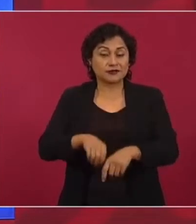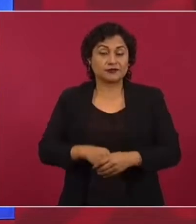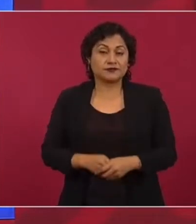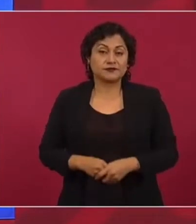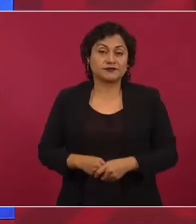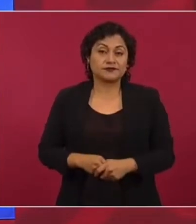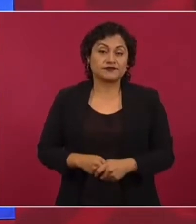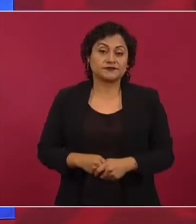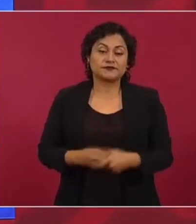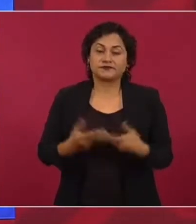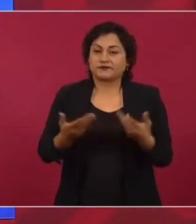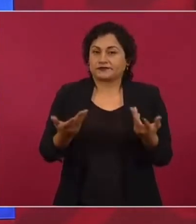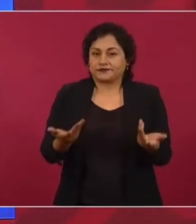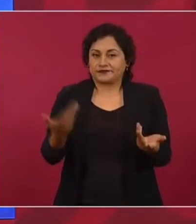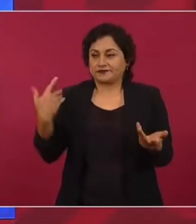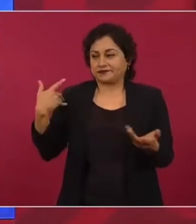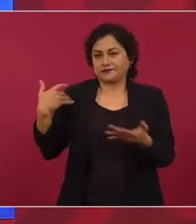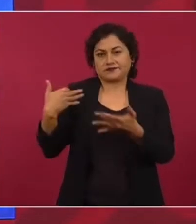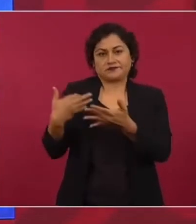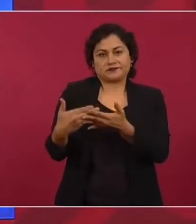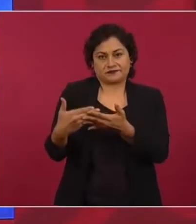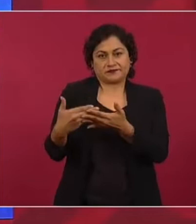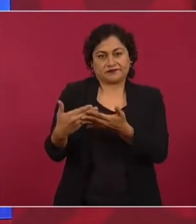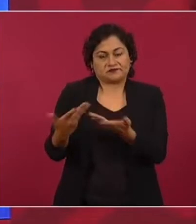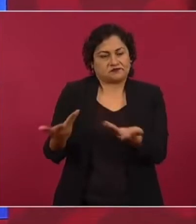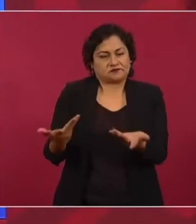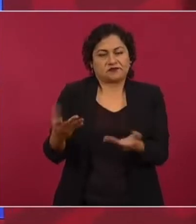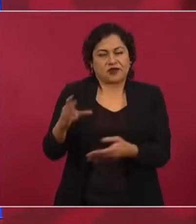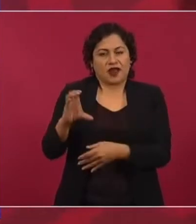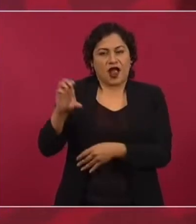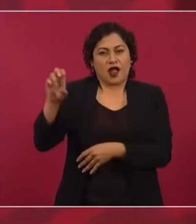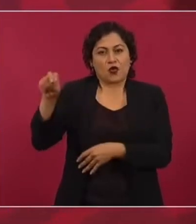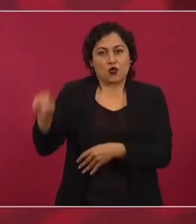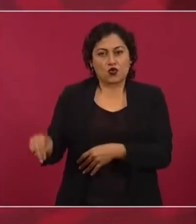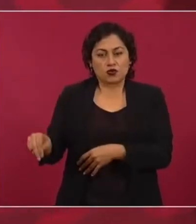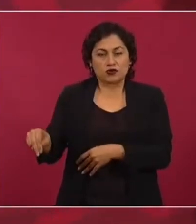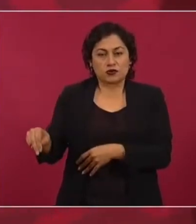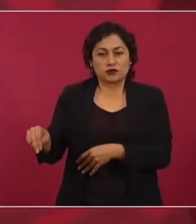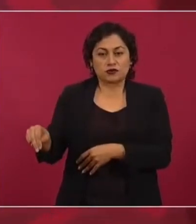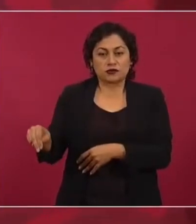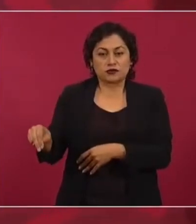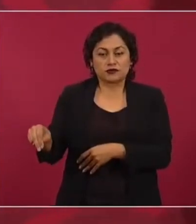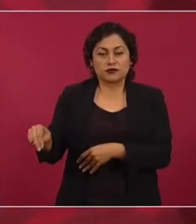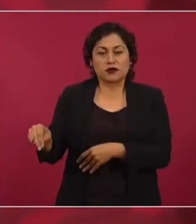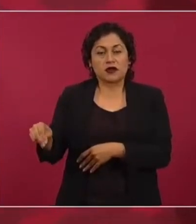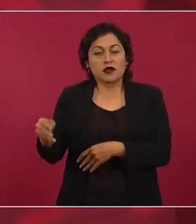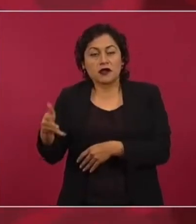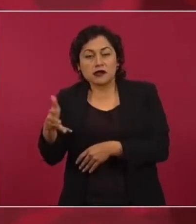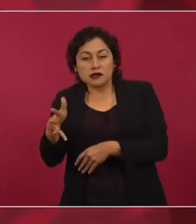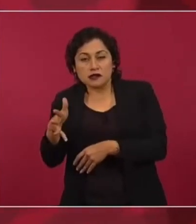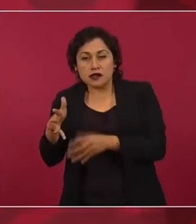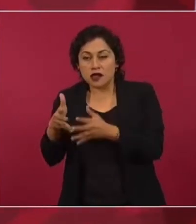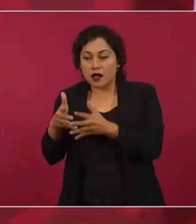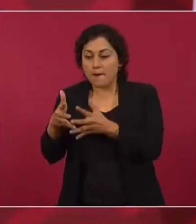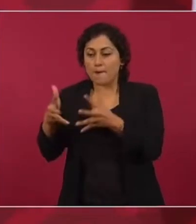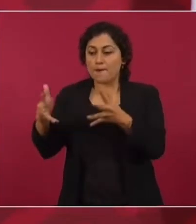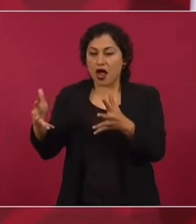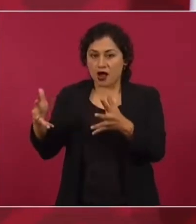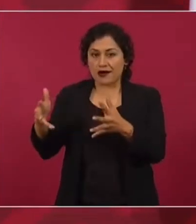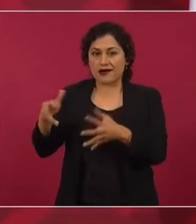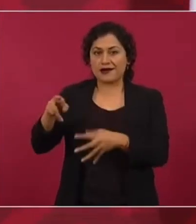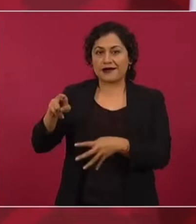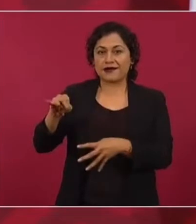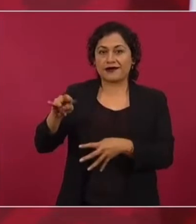Entonces, durante mucho tiempo, pues era Cancún y ahora un poco acá la Riviera